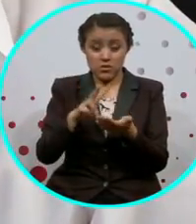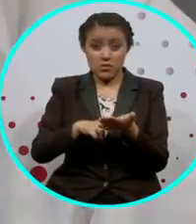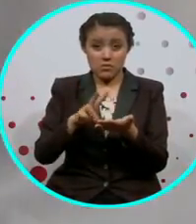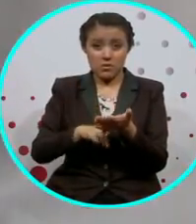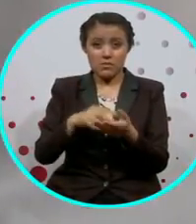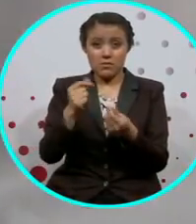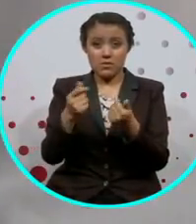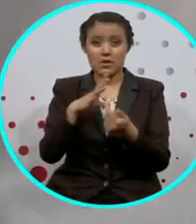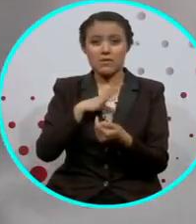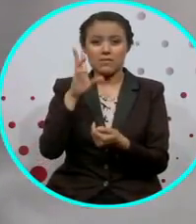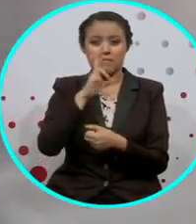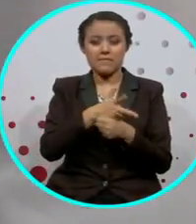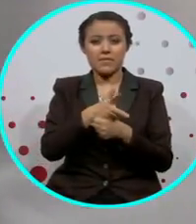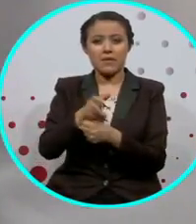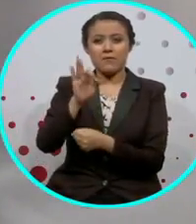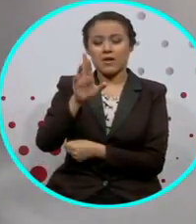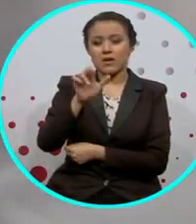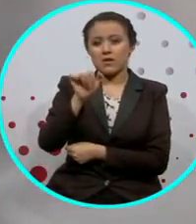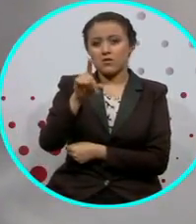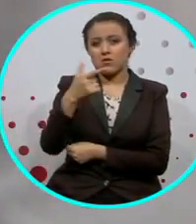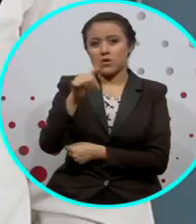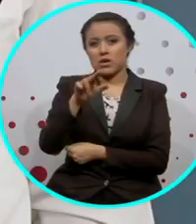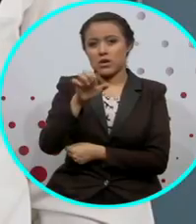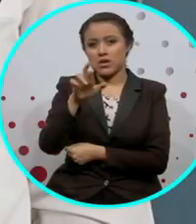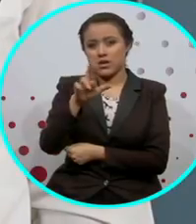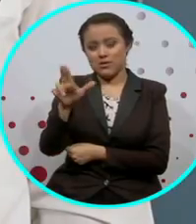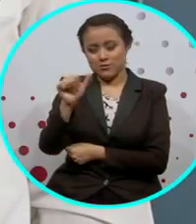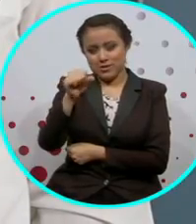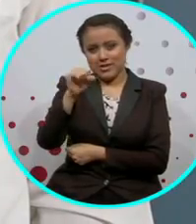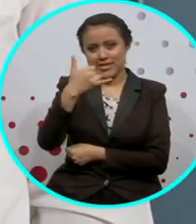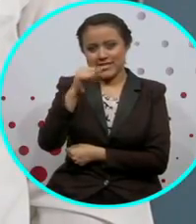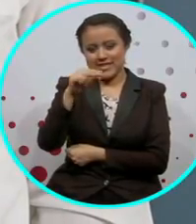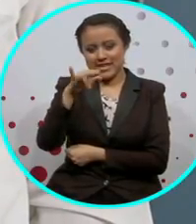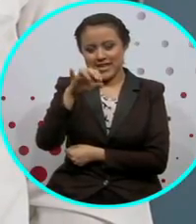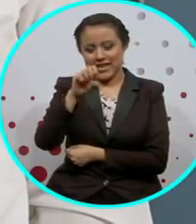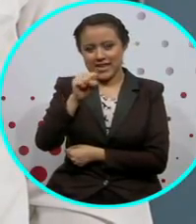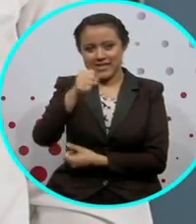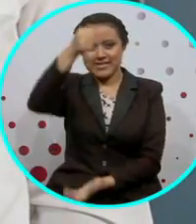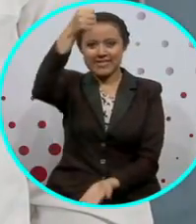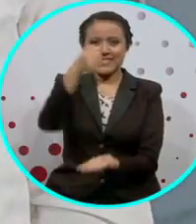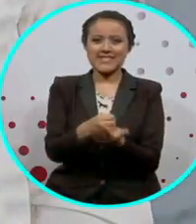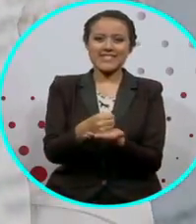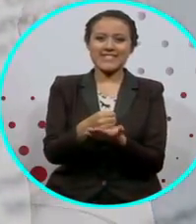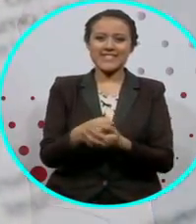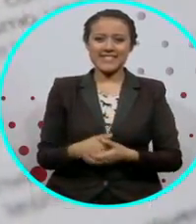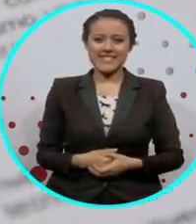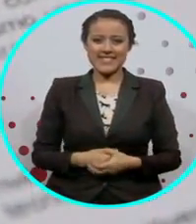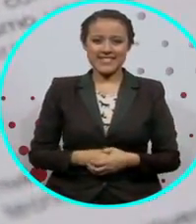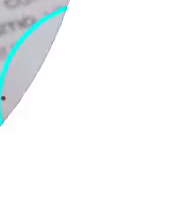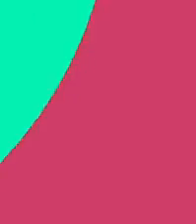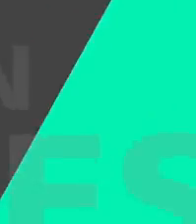financiero. Son imágenes de Fernando Guerrero, Yesenia Santiago, a quien corresponda.